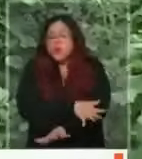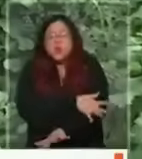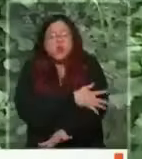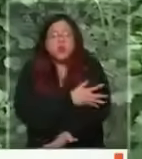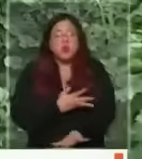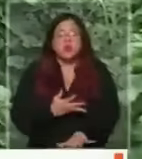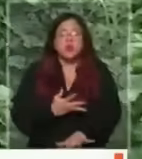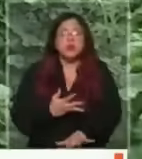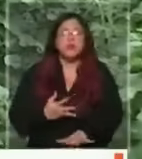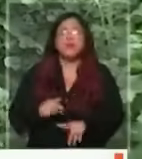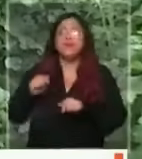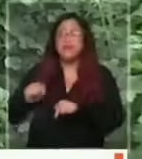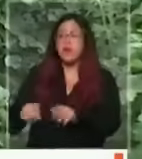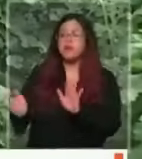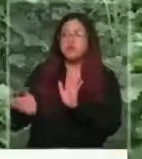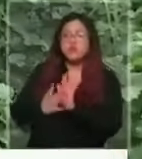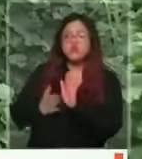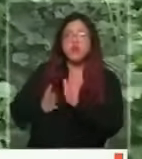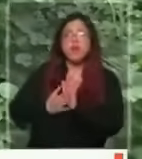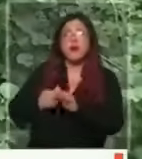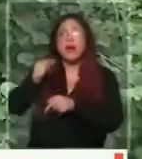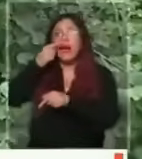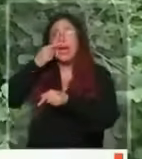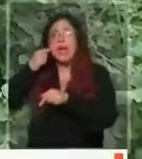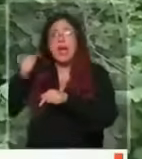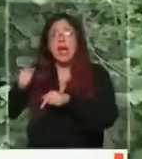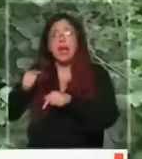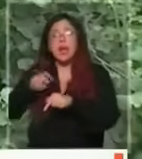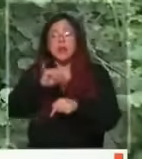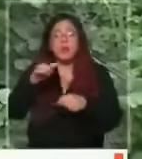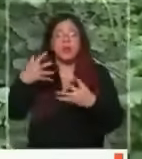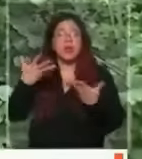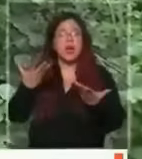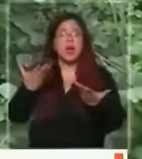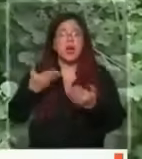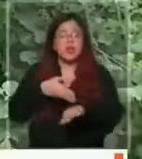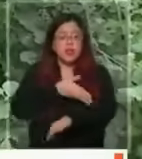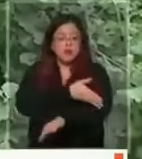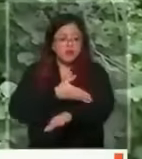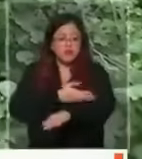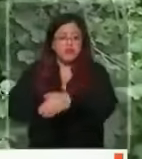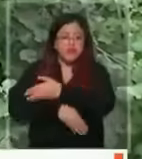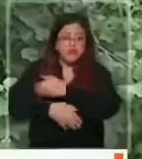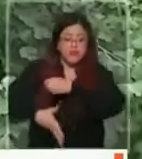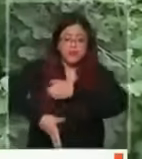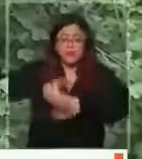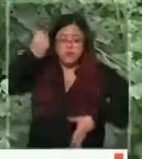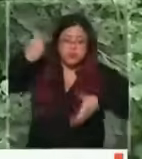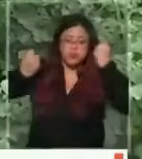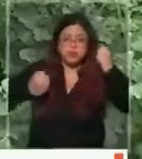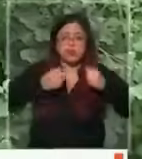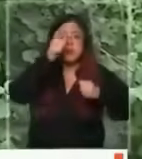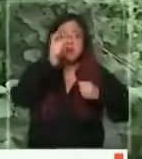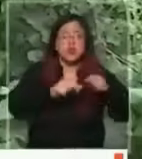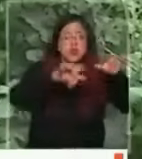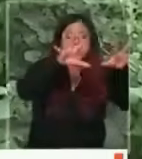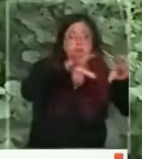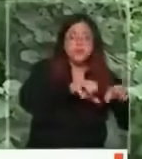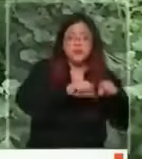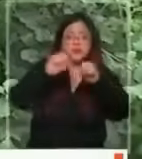logró evidenciar de que él trasladó, después de desmembrar los restos de esta persona que en paz descanse, los trasladó en